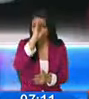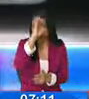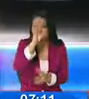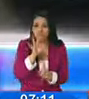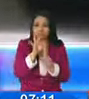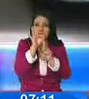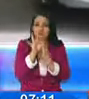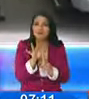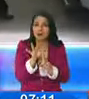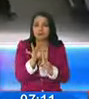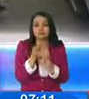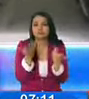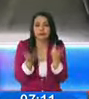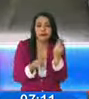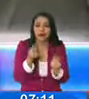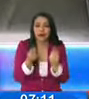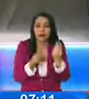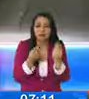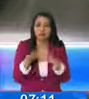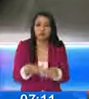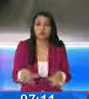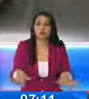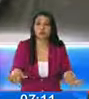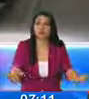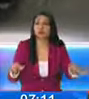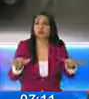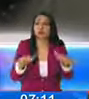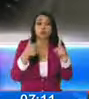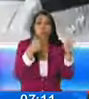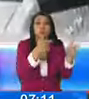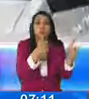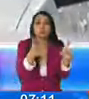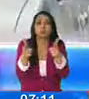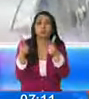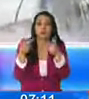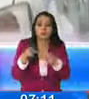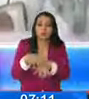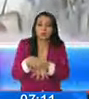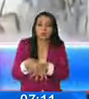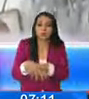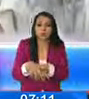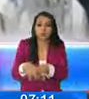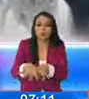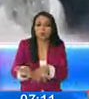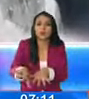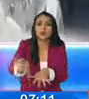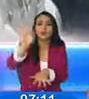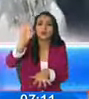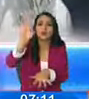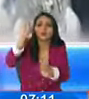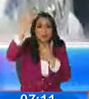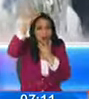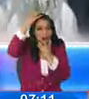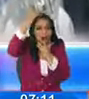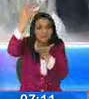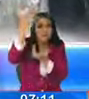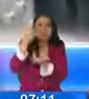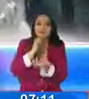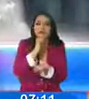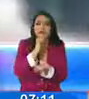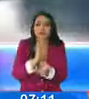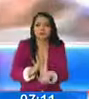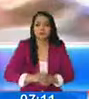Rescate procedieron a realizar un recorrido a lo largo del canal con la esperanza de encontrar la parte que faltaba al